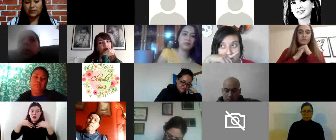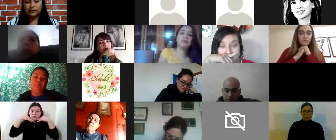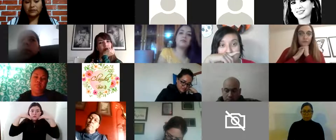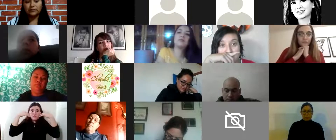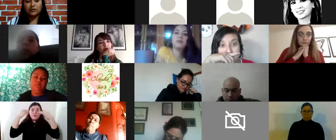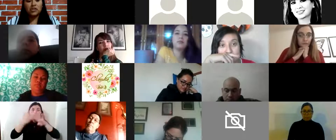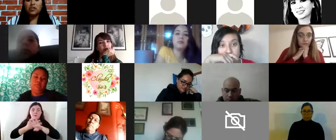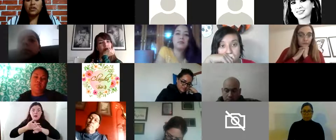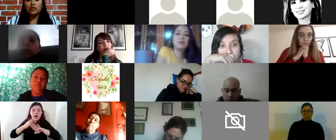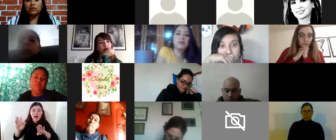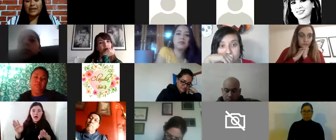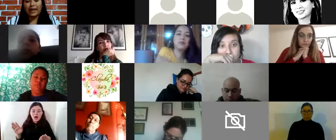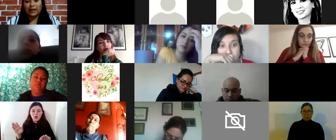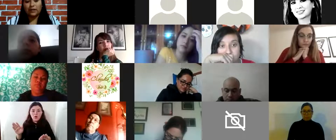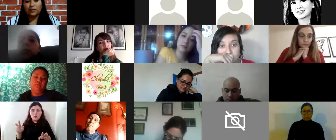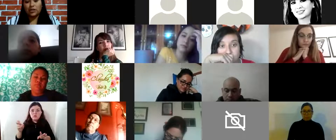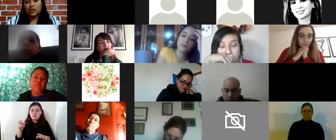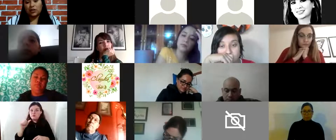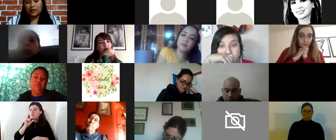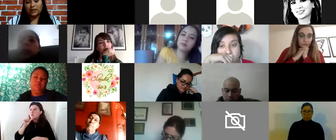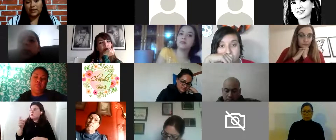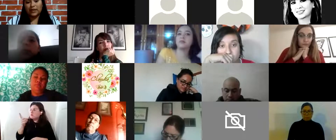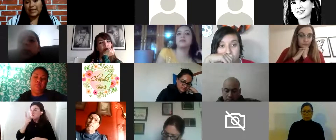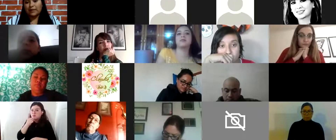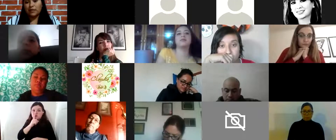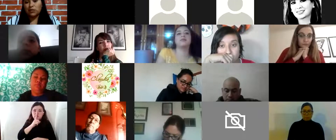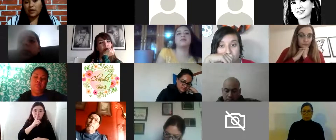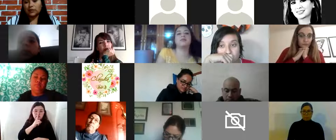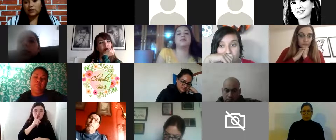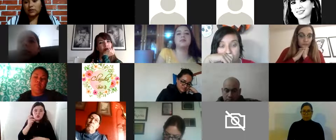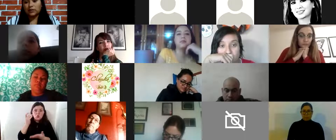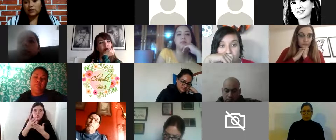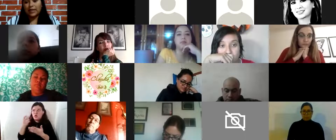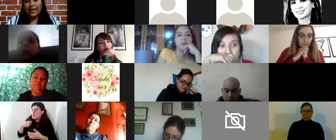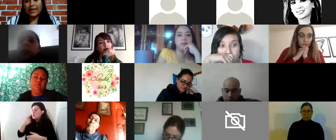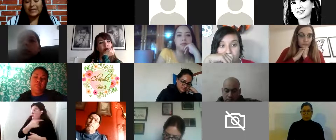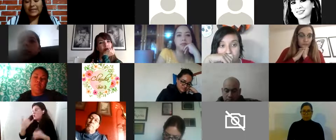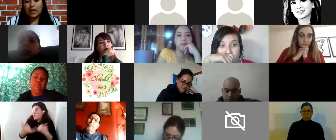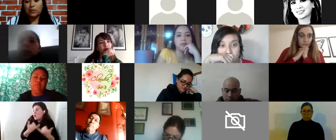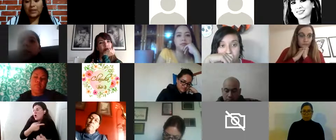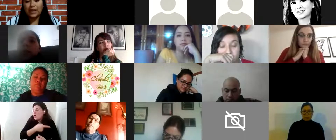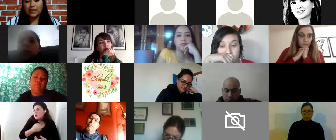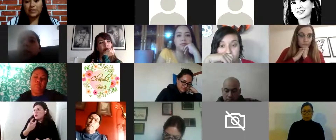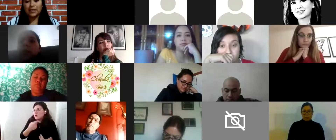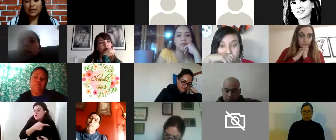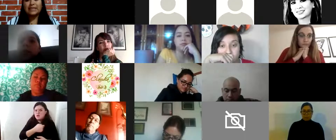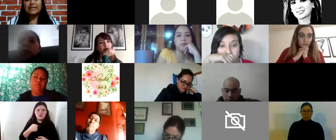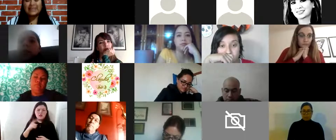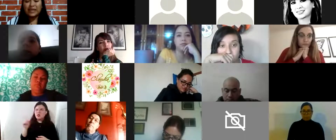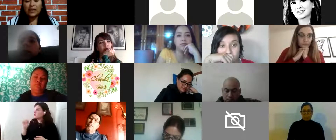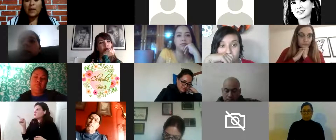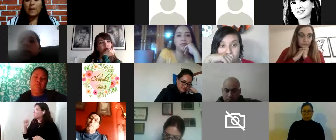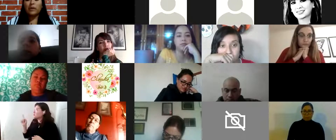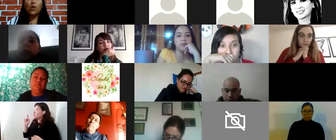leche. No dijo nada, solamente estábamos jugando. Estela lo mira y dice: